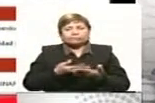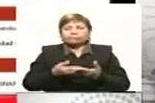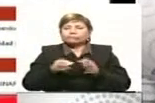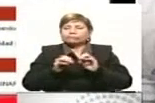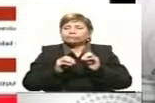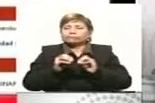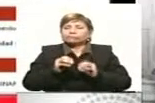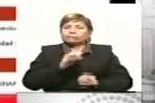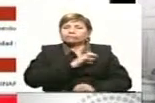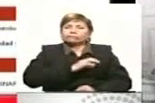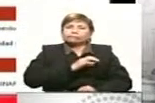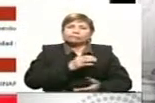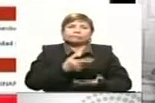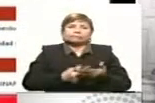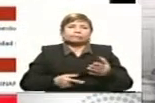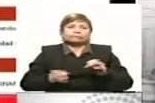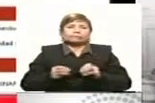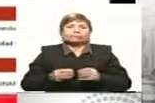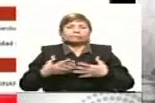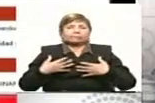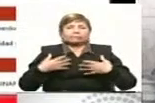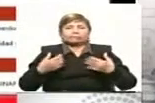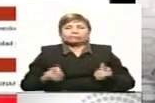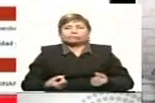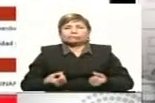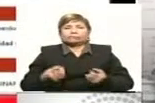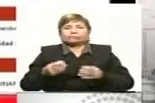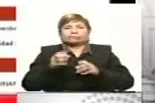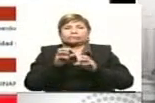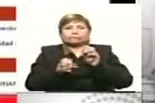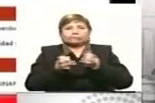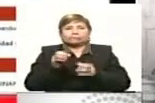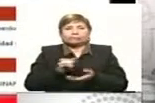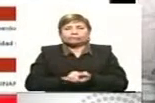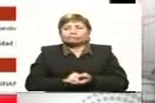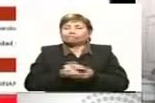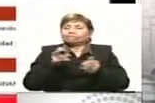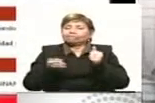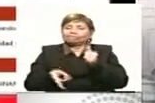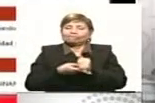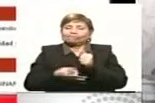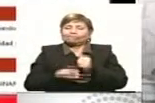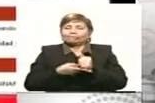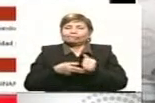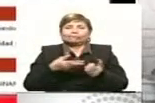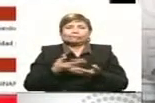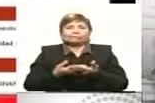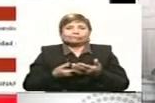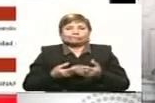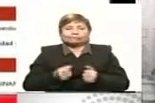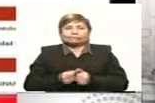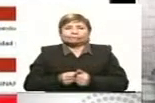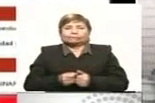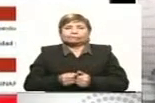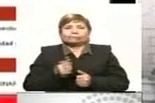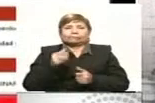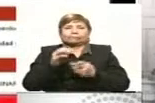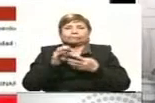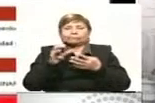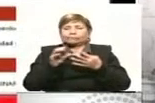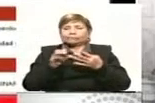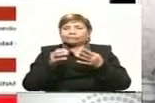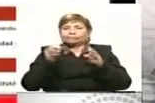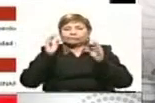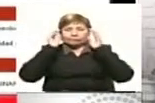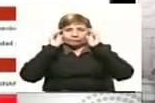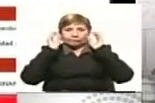hábitos, conductas y estilos de vida saludable de la población, asegurar el acceso a servicios integrales de salud de calidad y